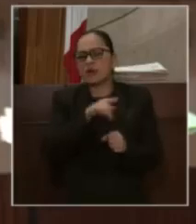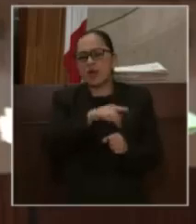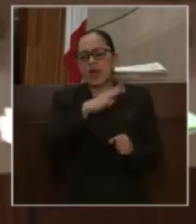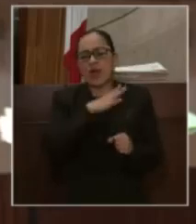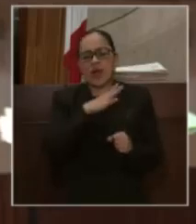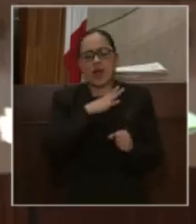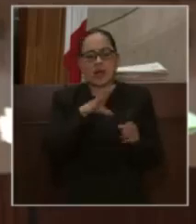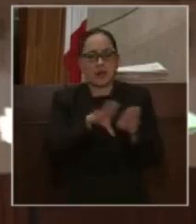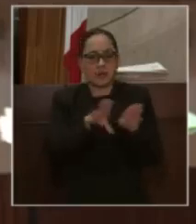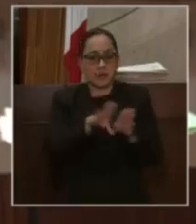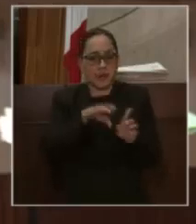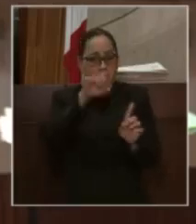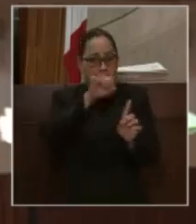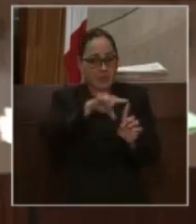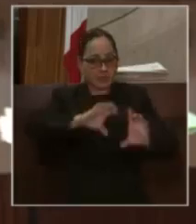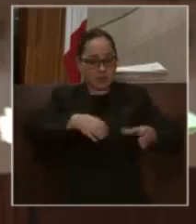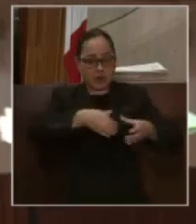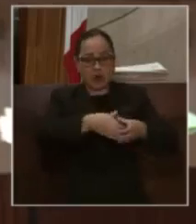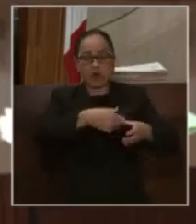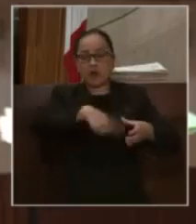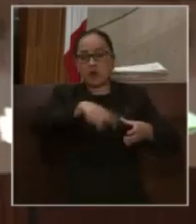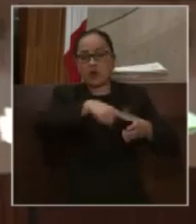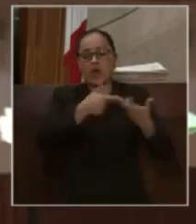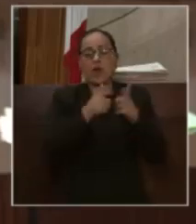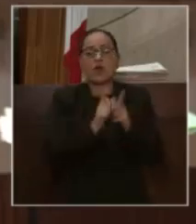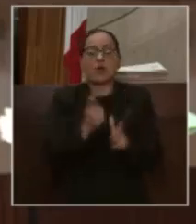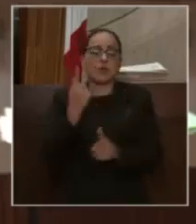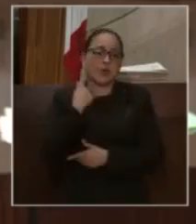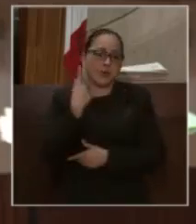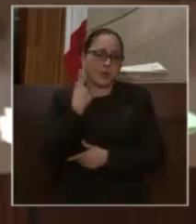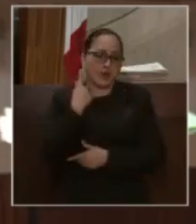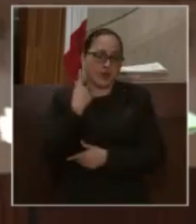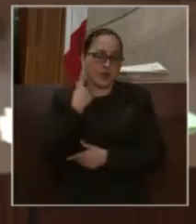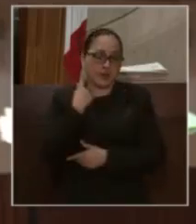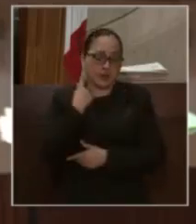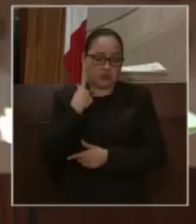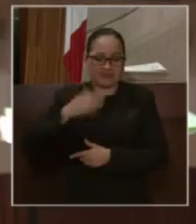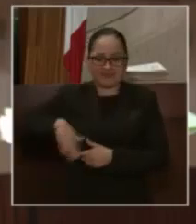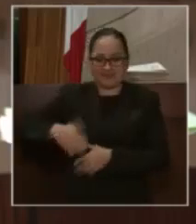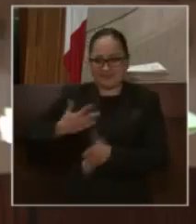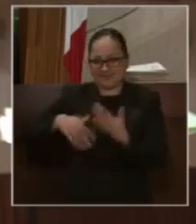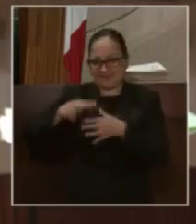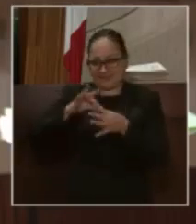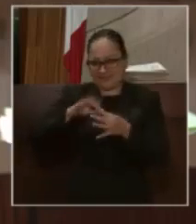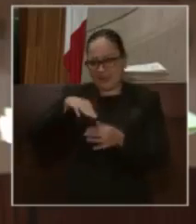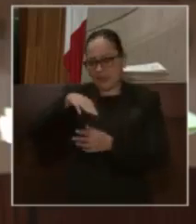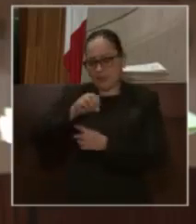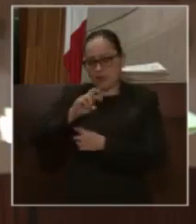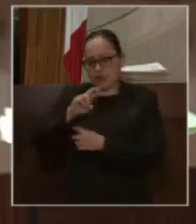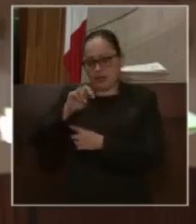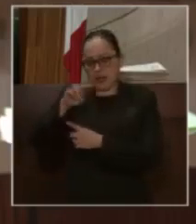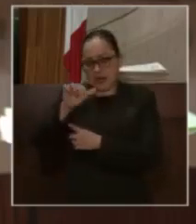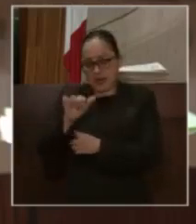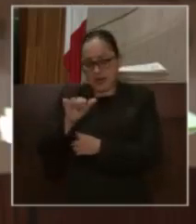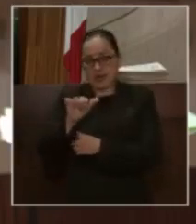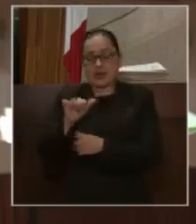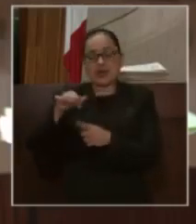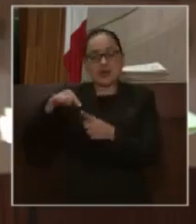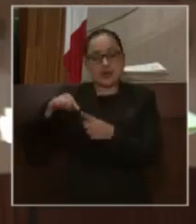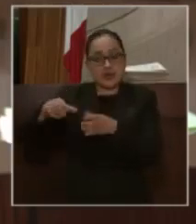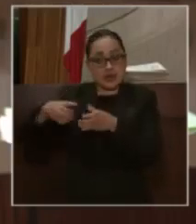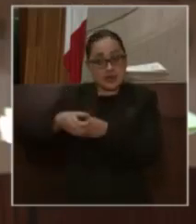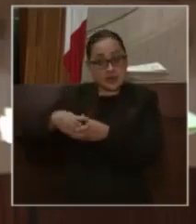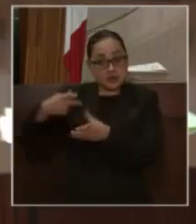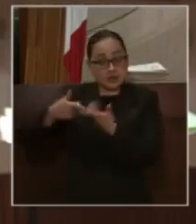que entre el infractor, en este caso el partido político que es señalado, y los hechos que se señalan